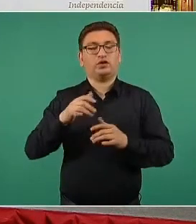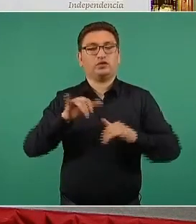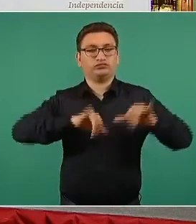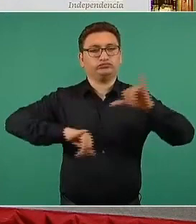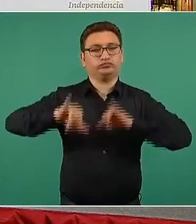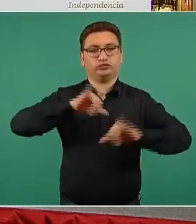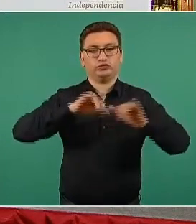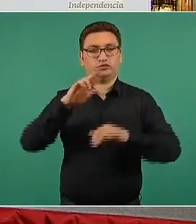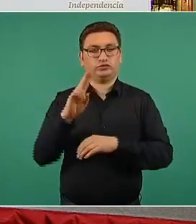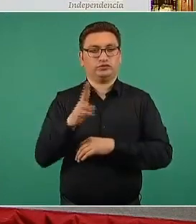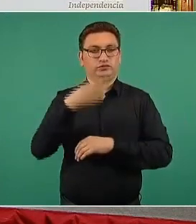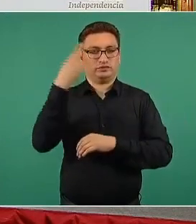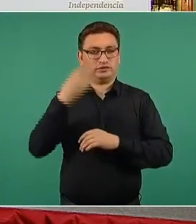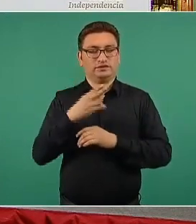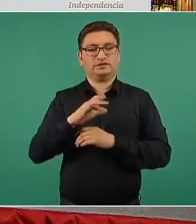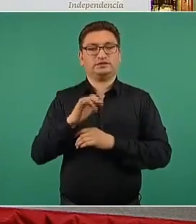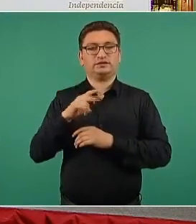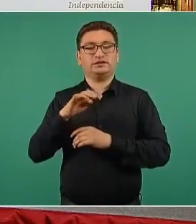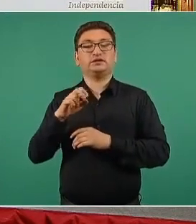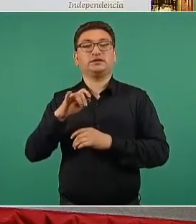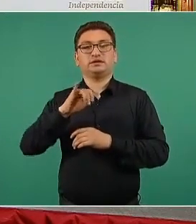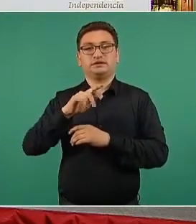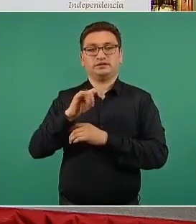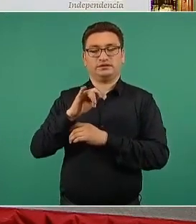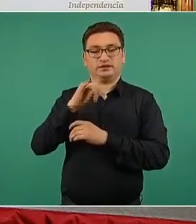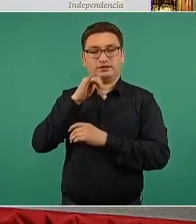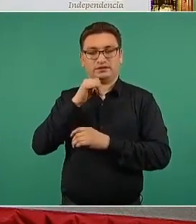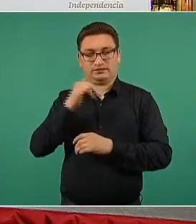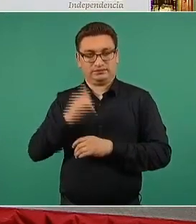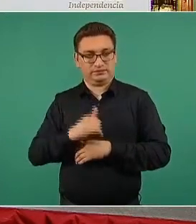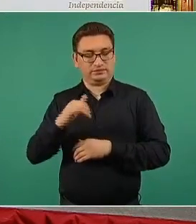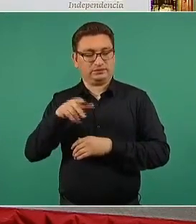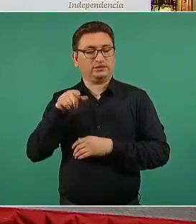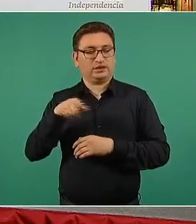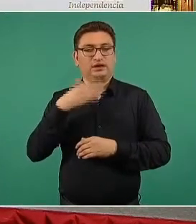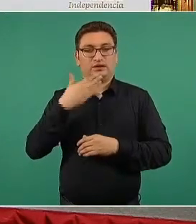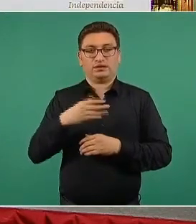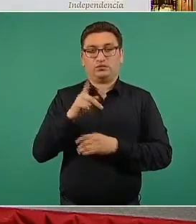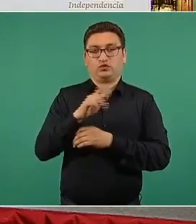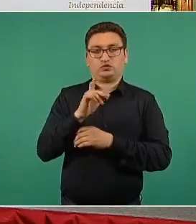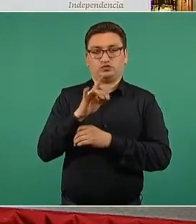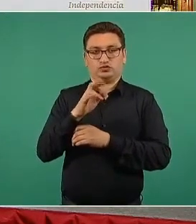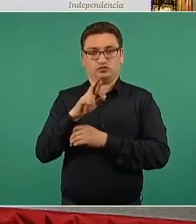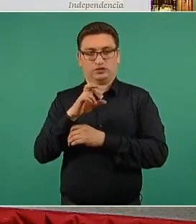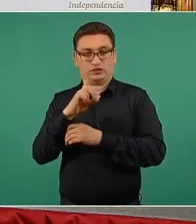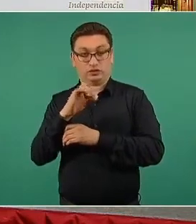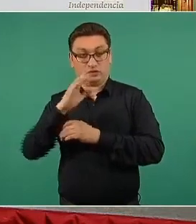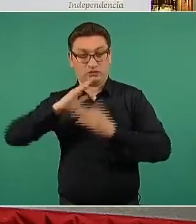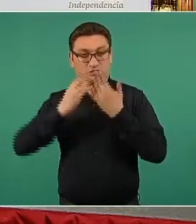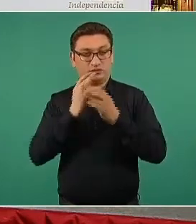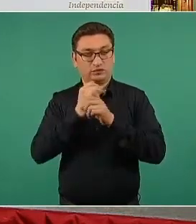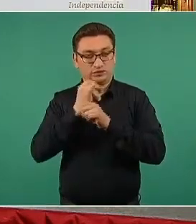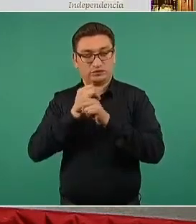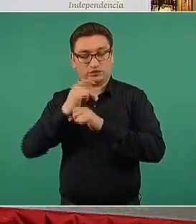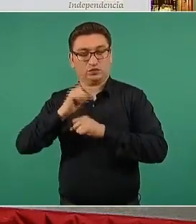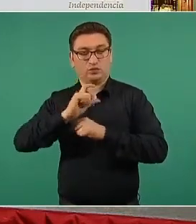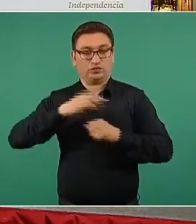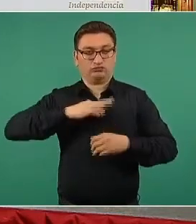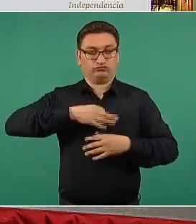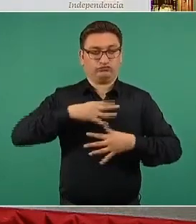la Universidad de Siena, Italia, y cuenta con un postdoctorado en investigación e